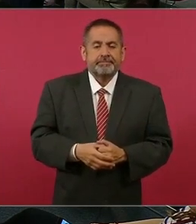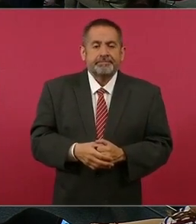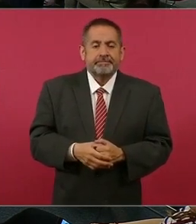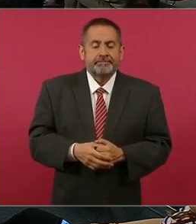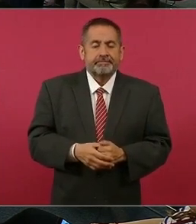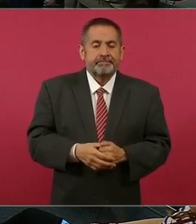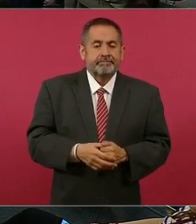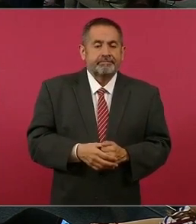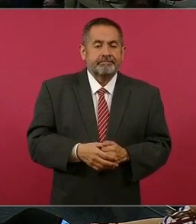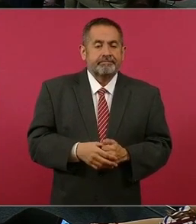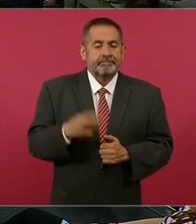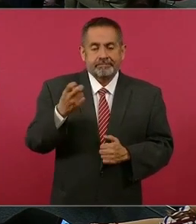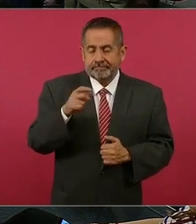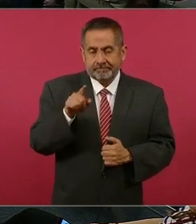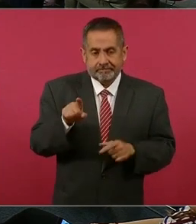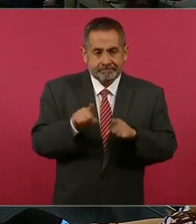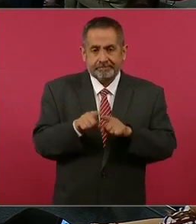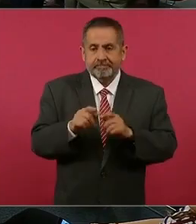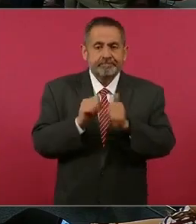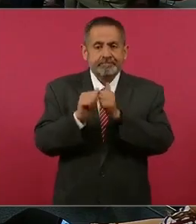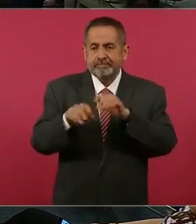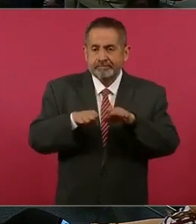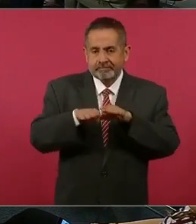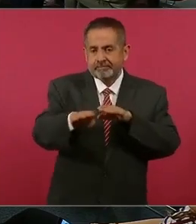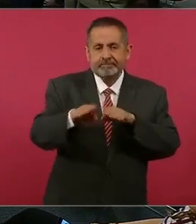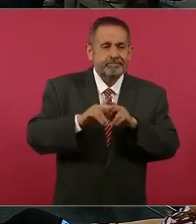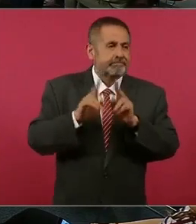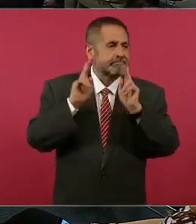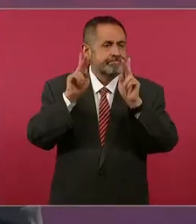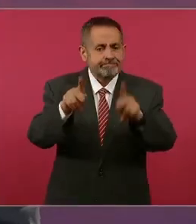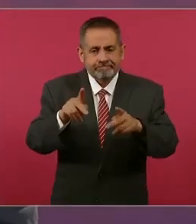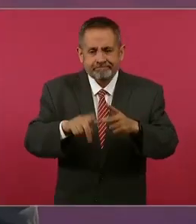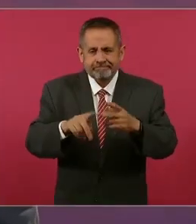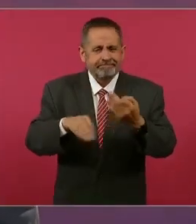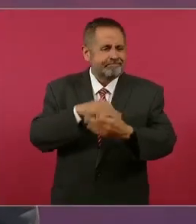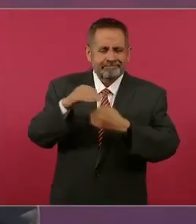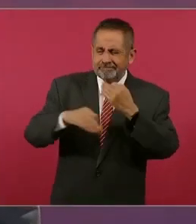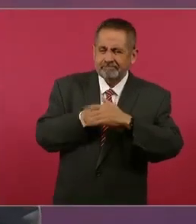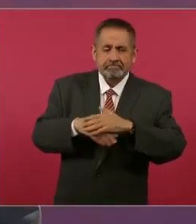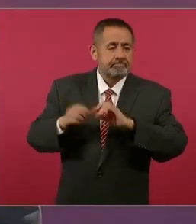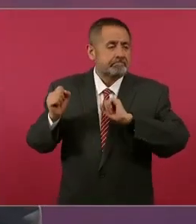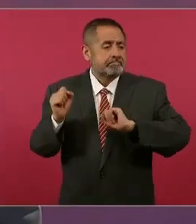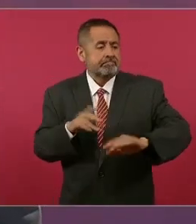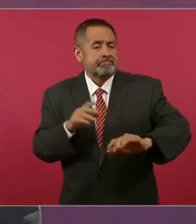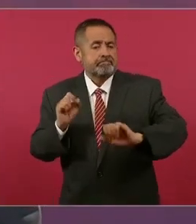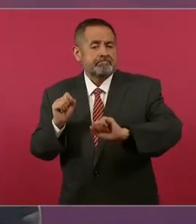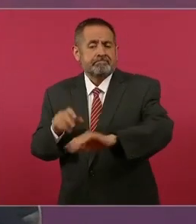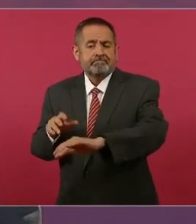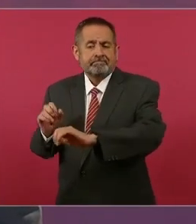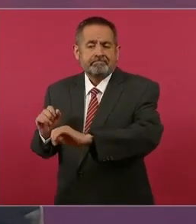y así carreteras, puentes, todo.